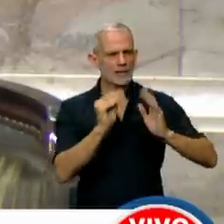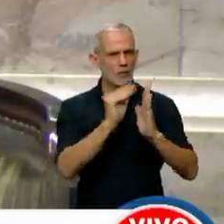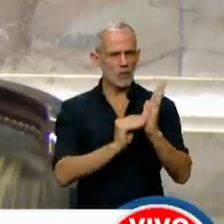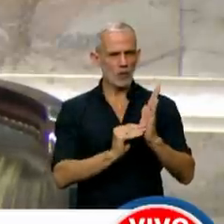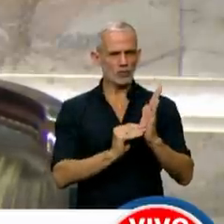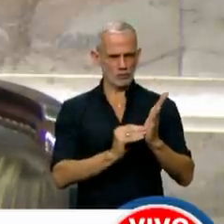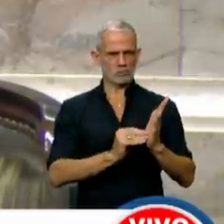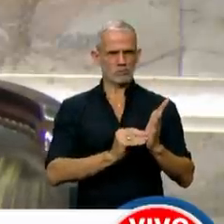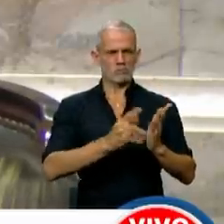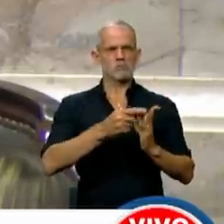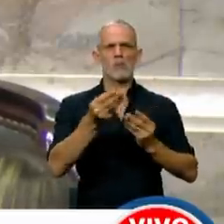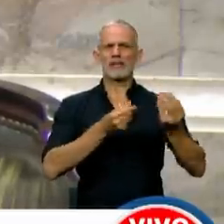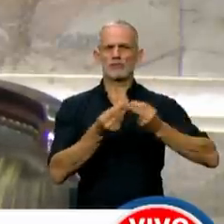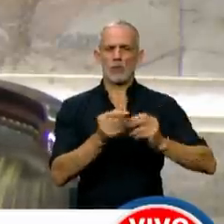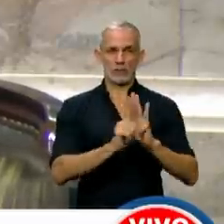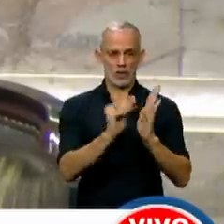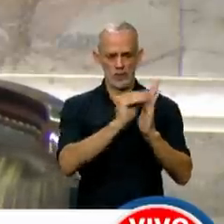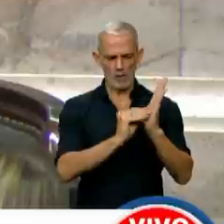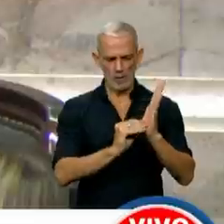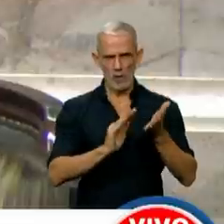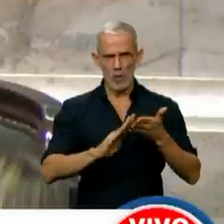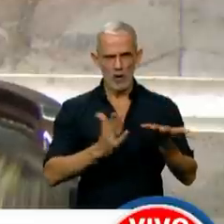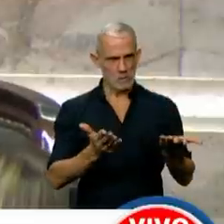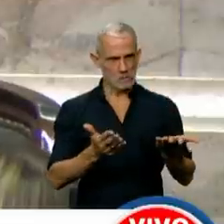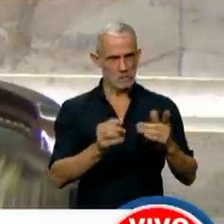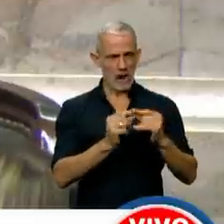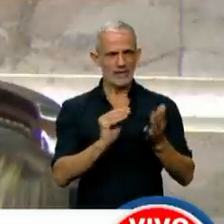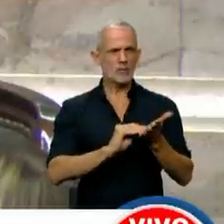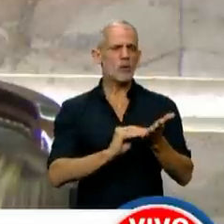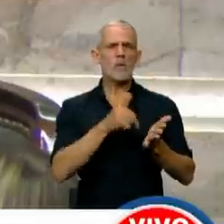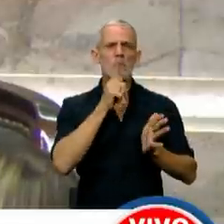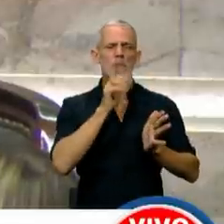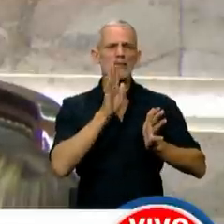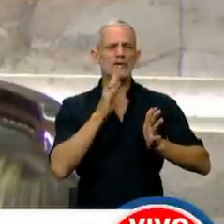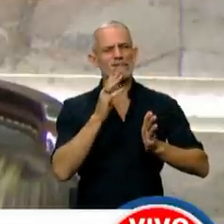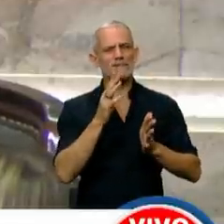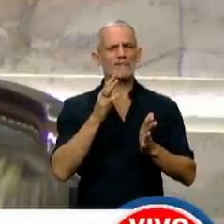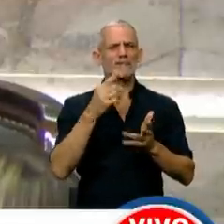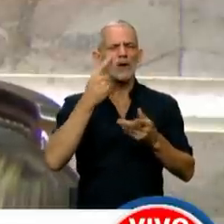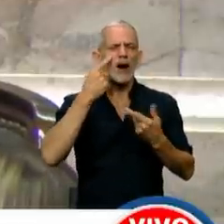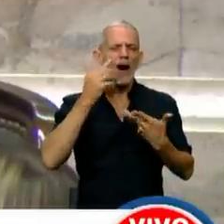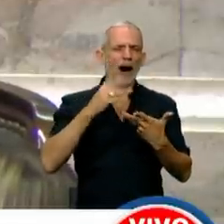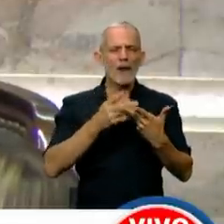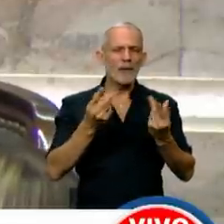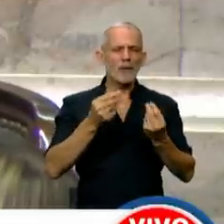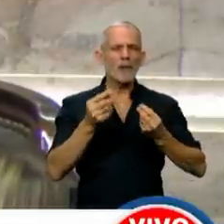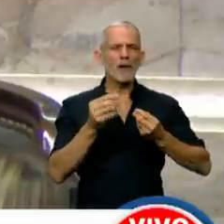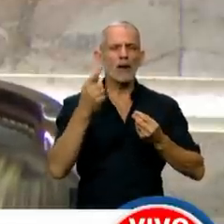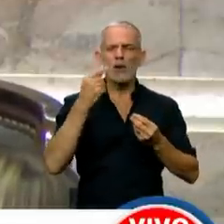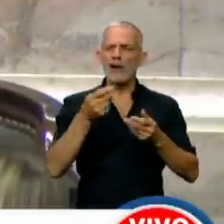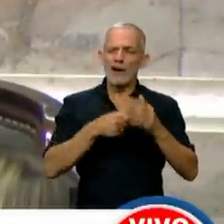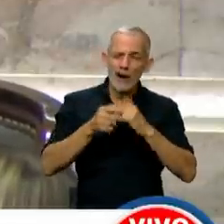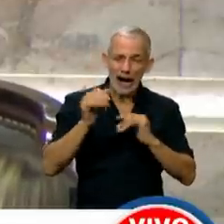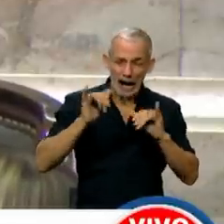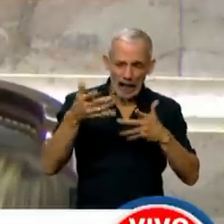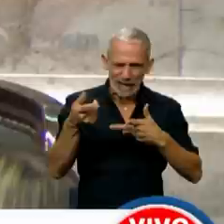que iban a aparecer en el presupuesto esas incorporaciones parecían más un intento de captar alguna voluntad